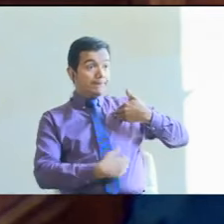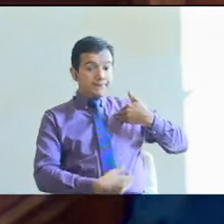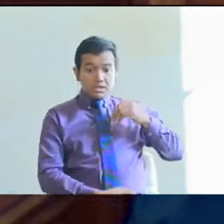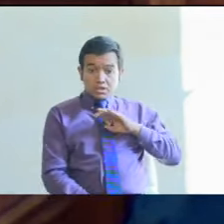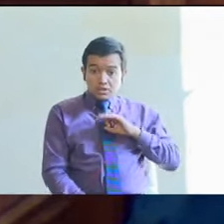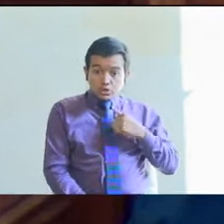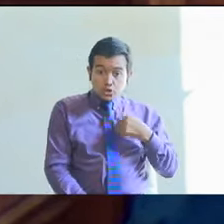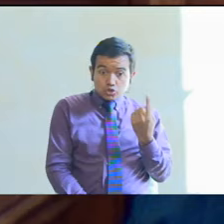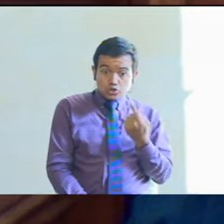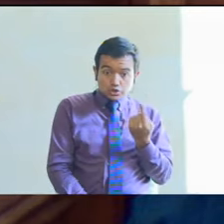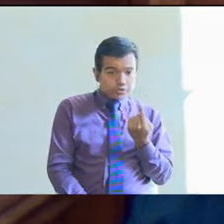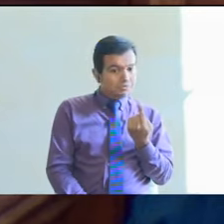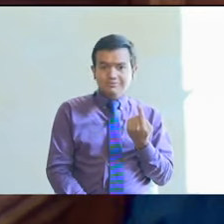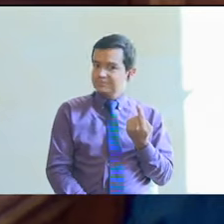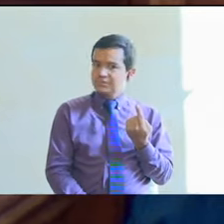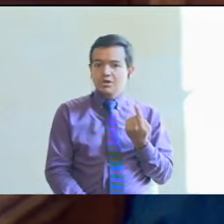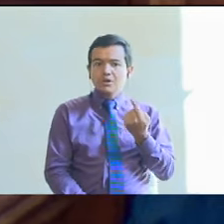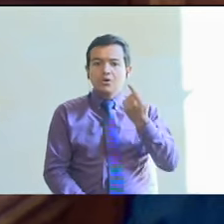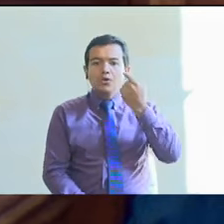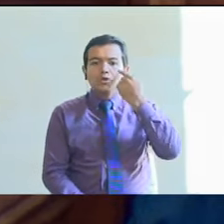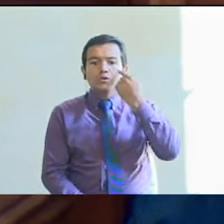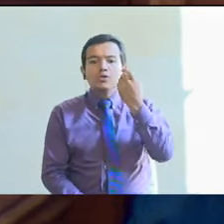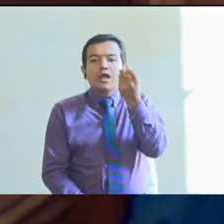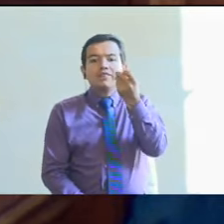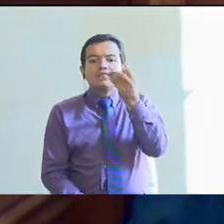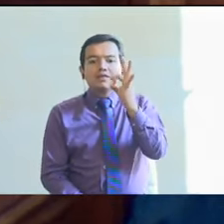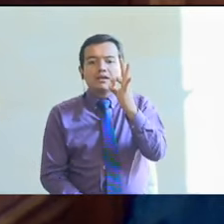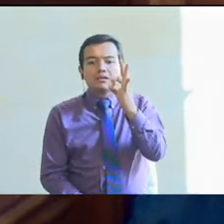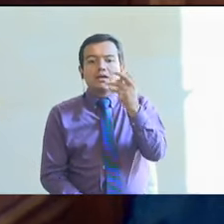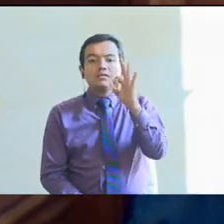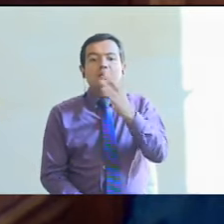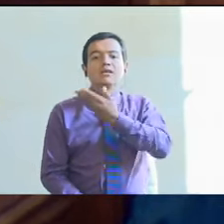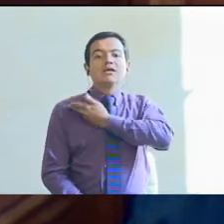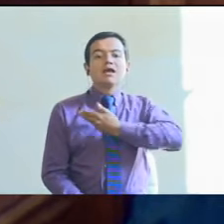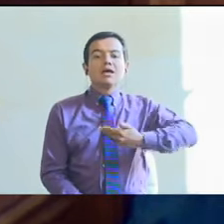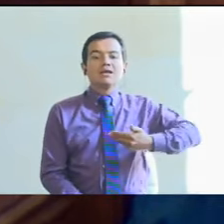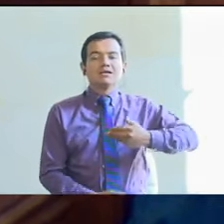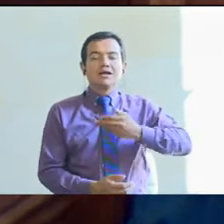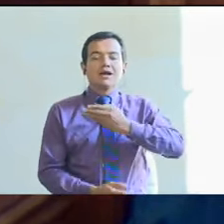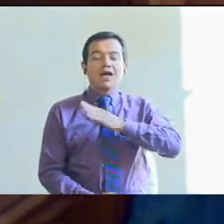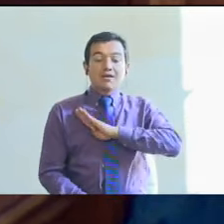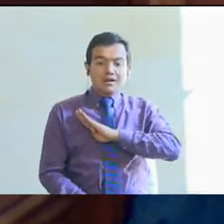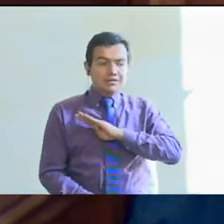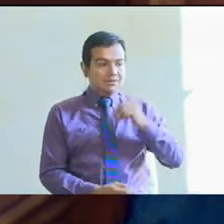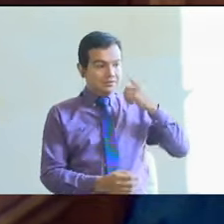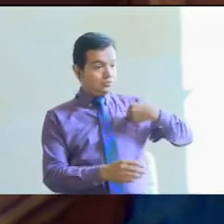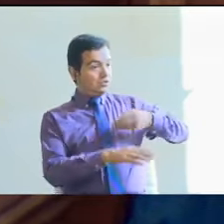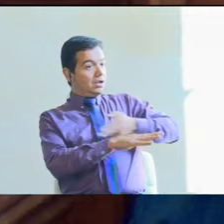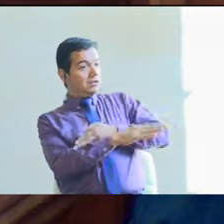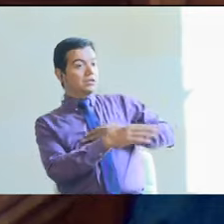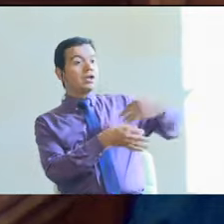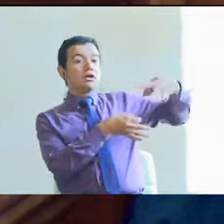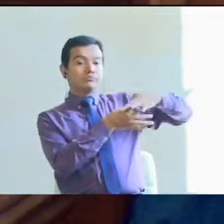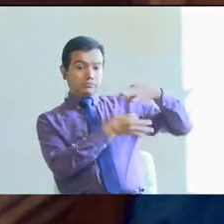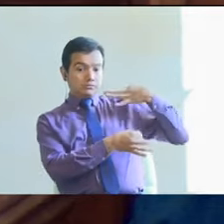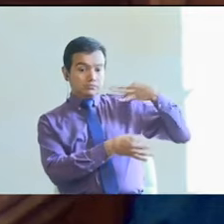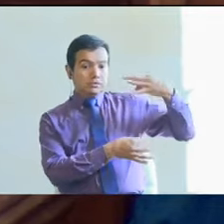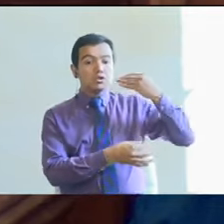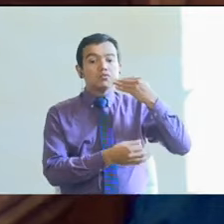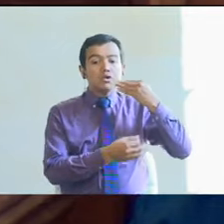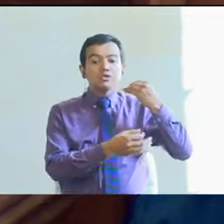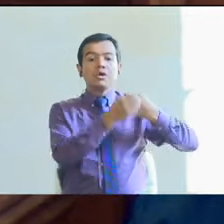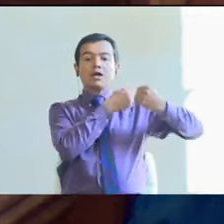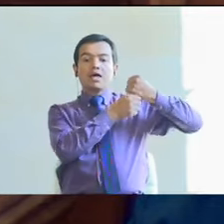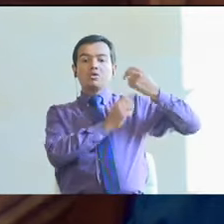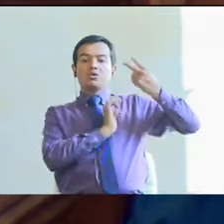régimen han sido 13 los alcaldes destituidos en Venezuela que fuimos electos en diciembre